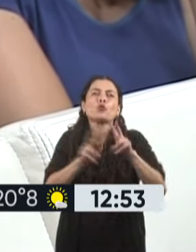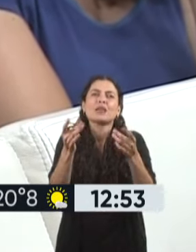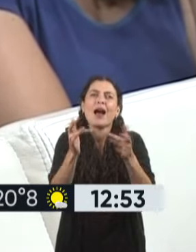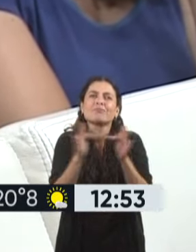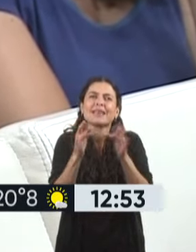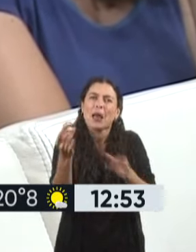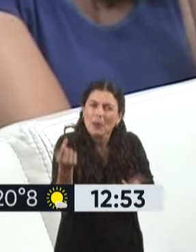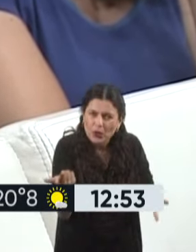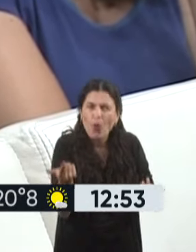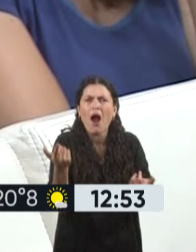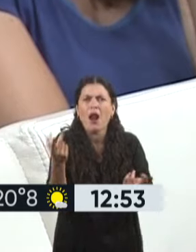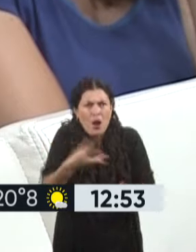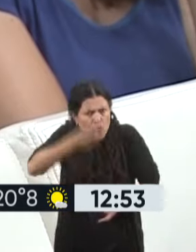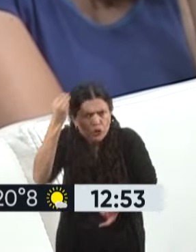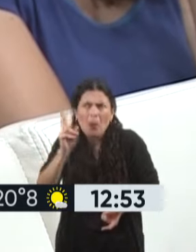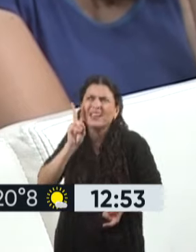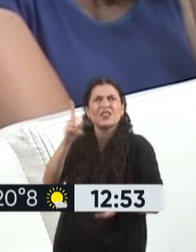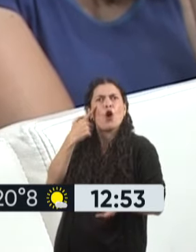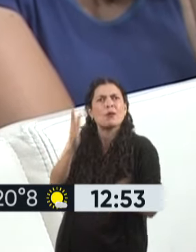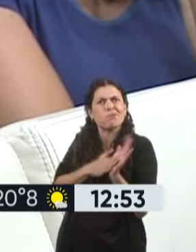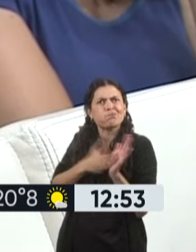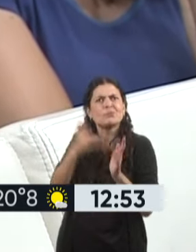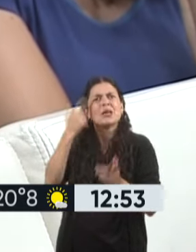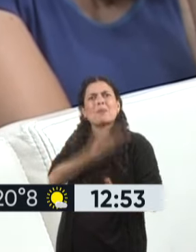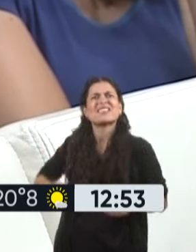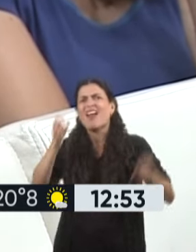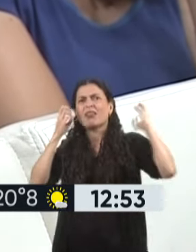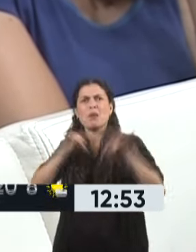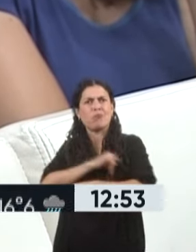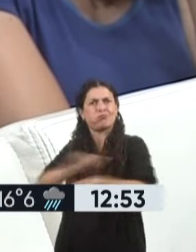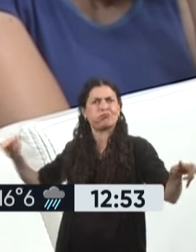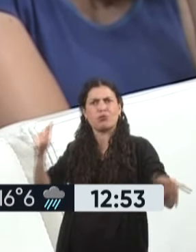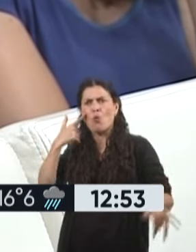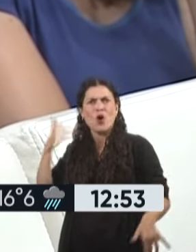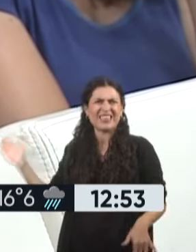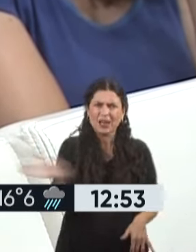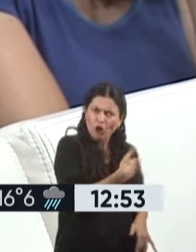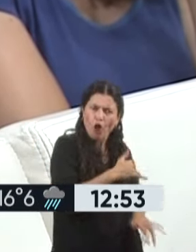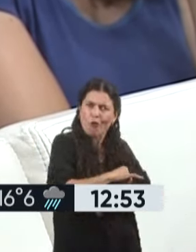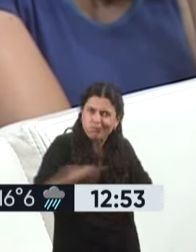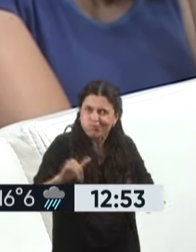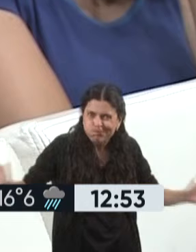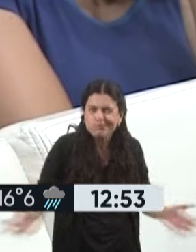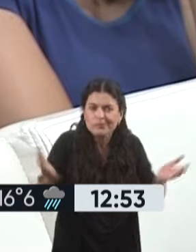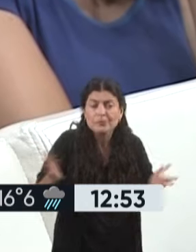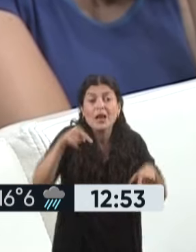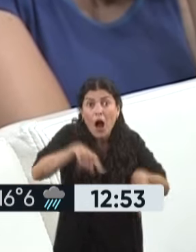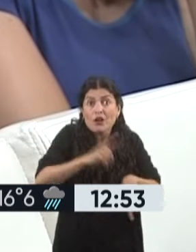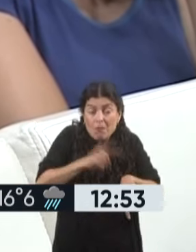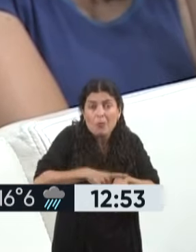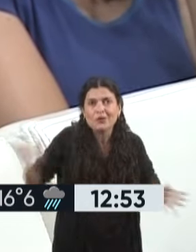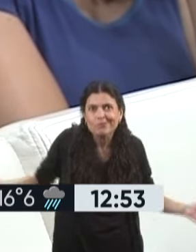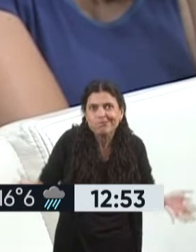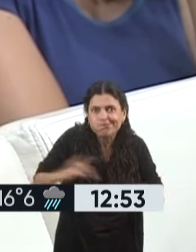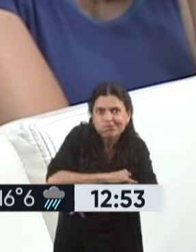publicitado, en este caso difundió una herramienta que en definitiva terminó diciendo